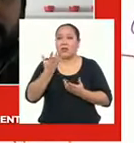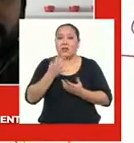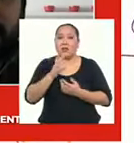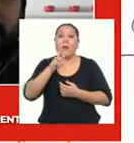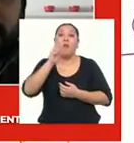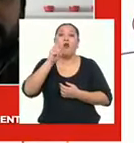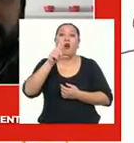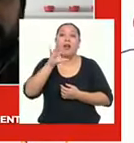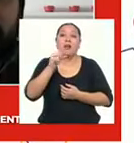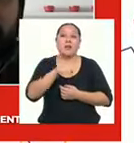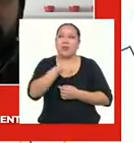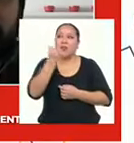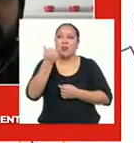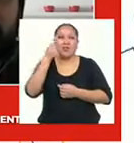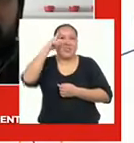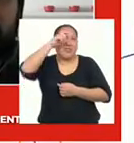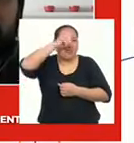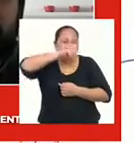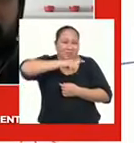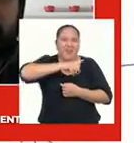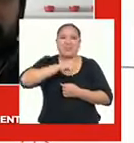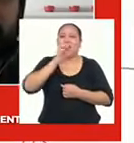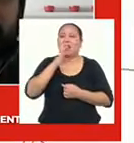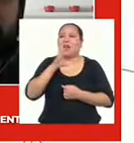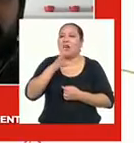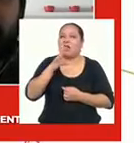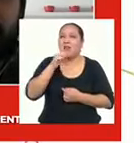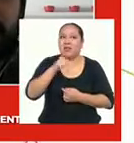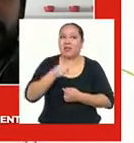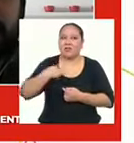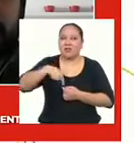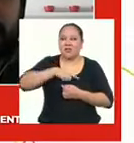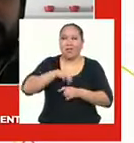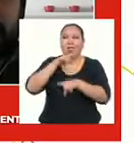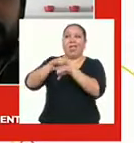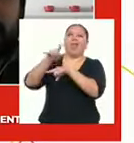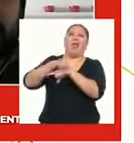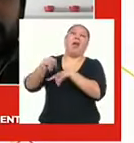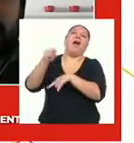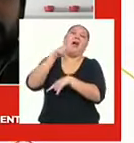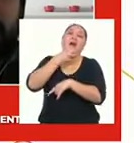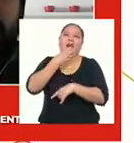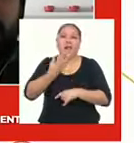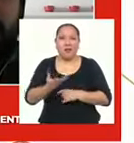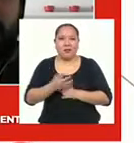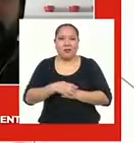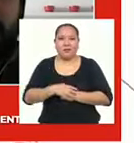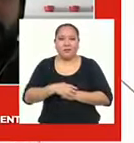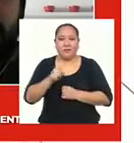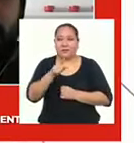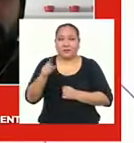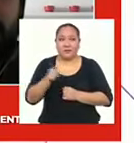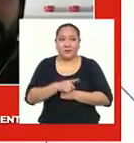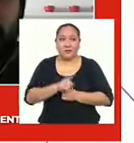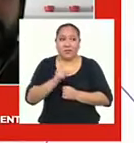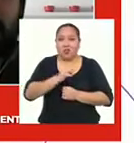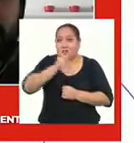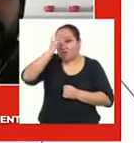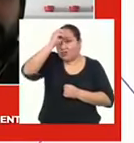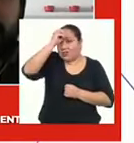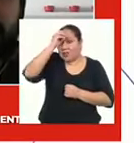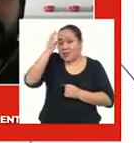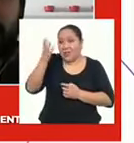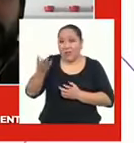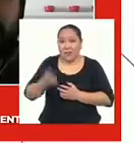diferente pronunciar esas palabras y ya nosotros nos burlamos de eso sin saber,